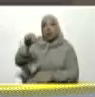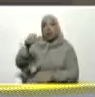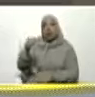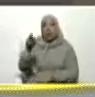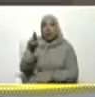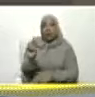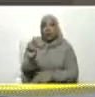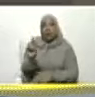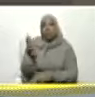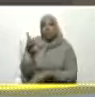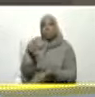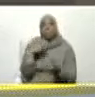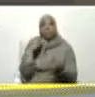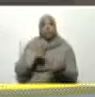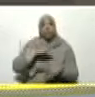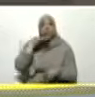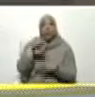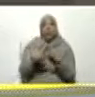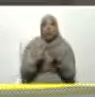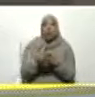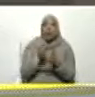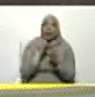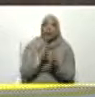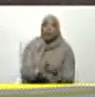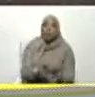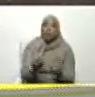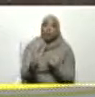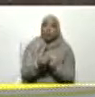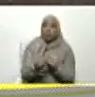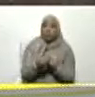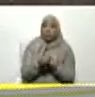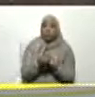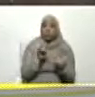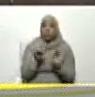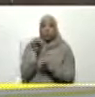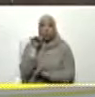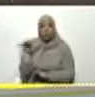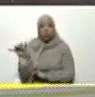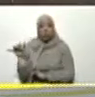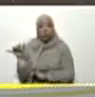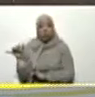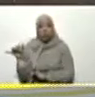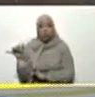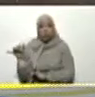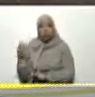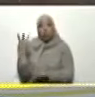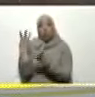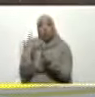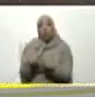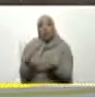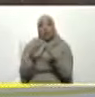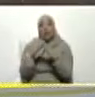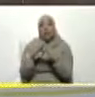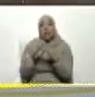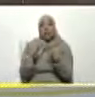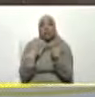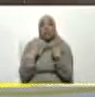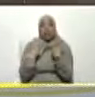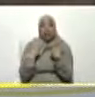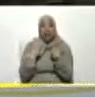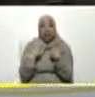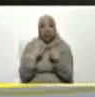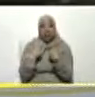De aquí salgo directamente a recibir el reporte, ya definitivo. ¿Cuántas casas afectadas?